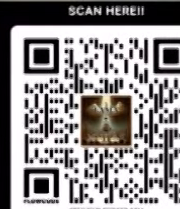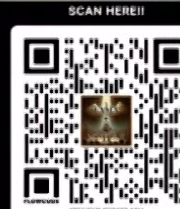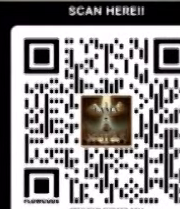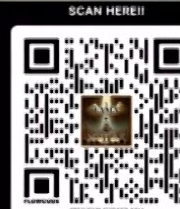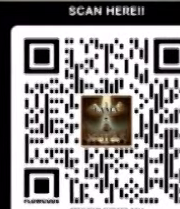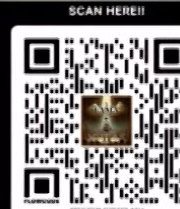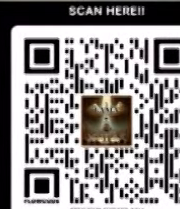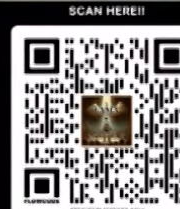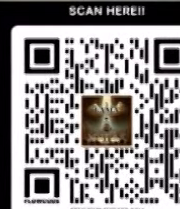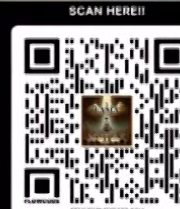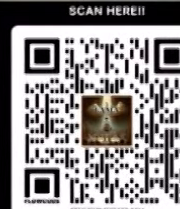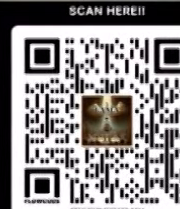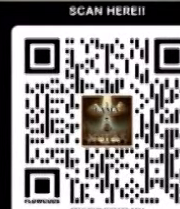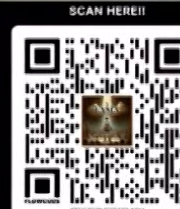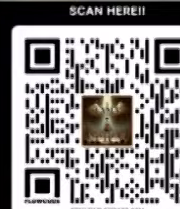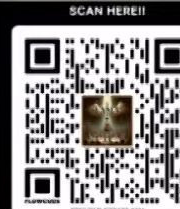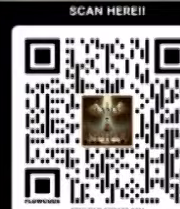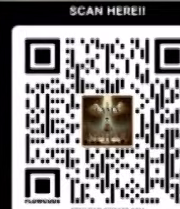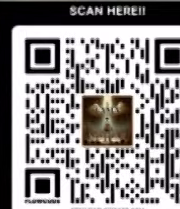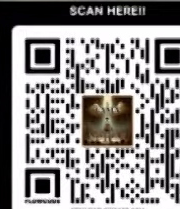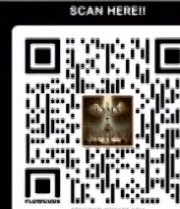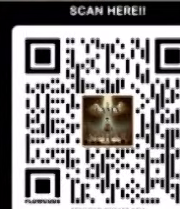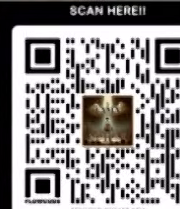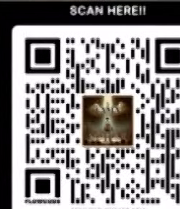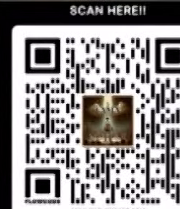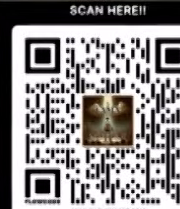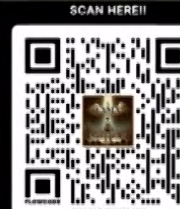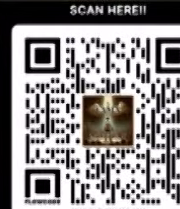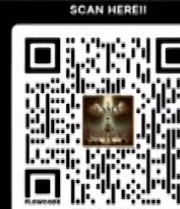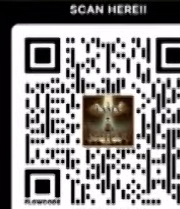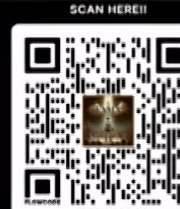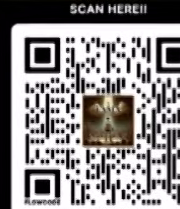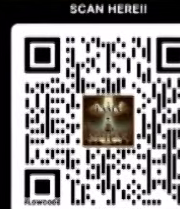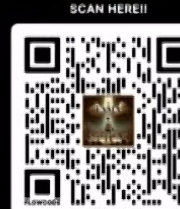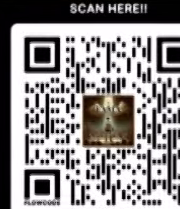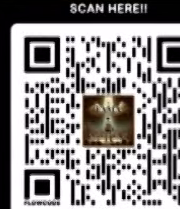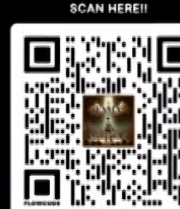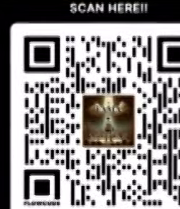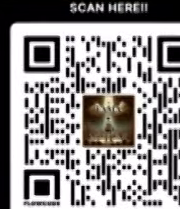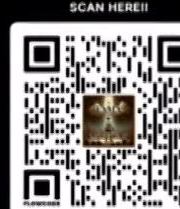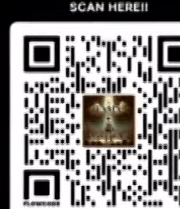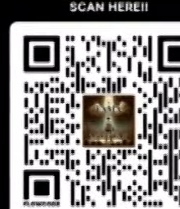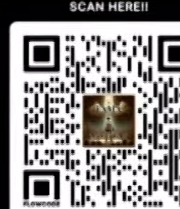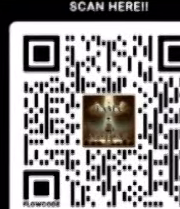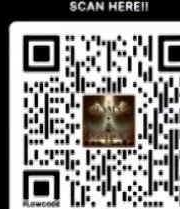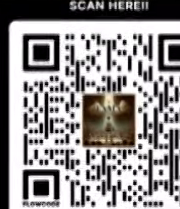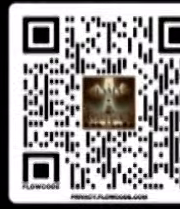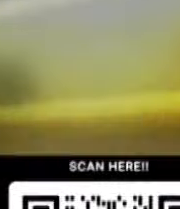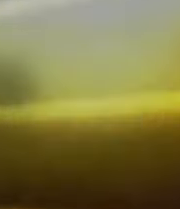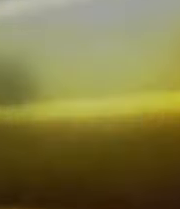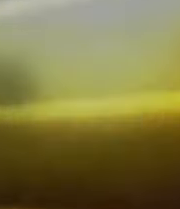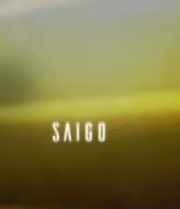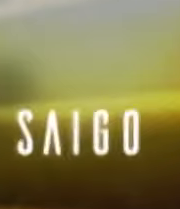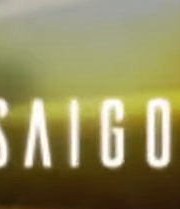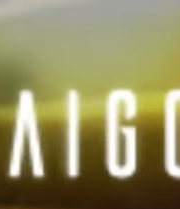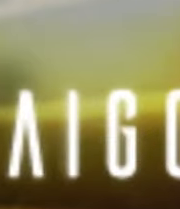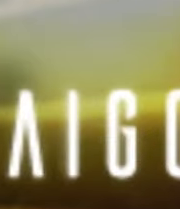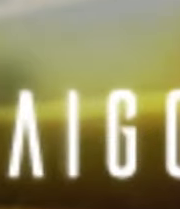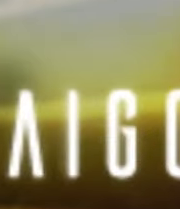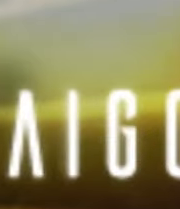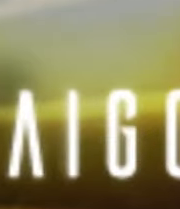sí lo puedes perdonar a lo mejor mucha gente se ha perdonado pero ya la relación no es la misma yo siento que la afición Costa Rica iense